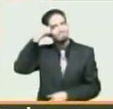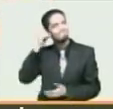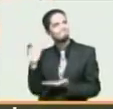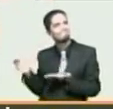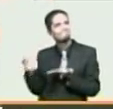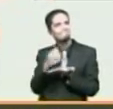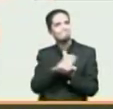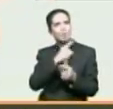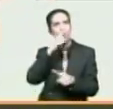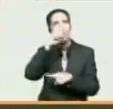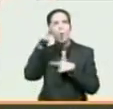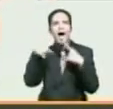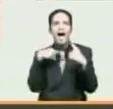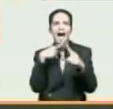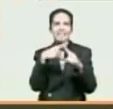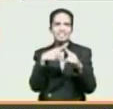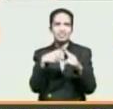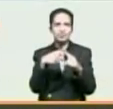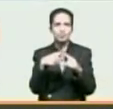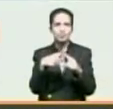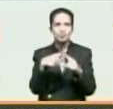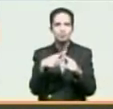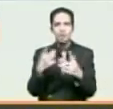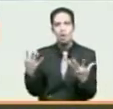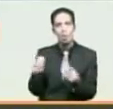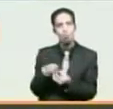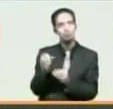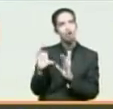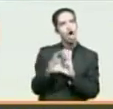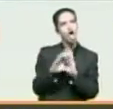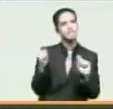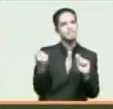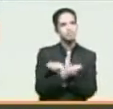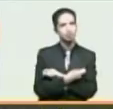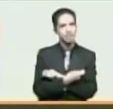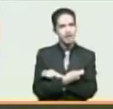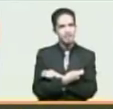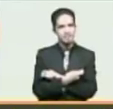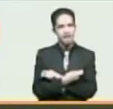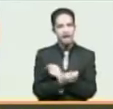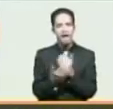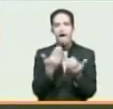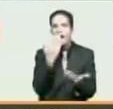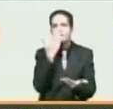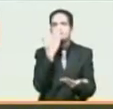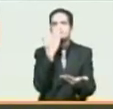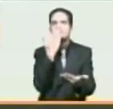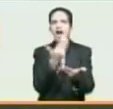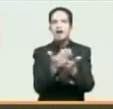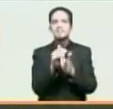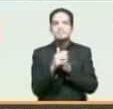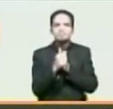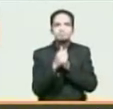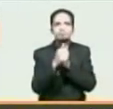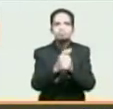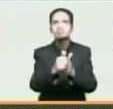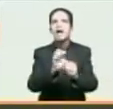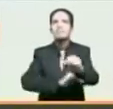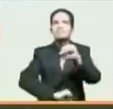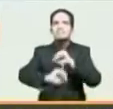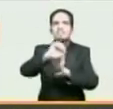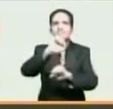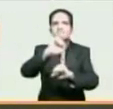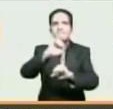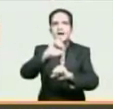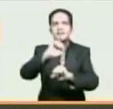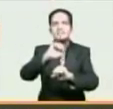ha transcurrido con los constituyentes y las constituyentes al frente desplegado en la defensa